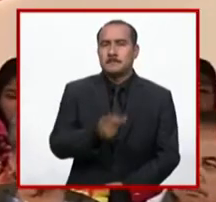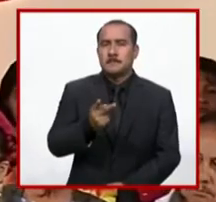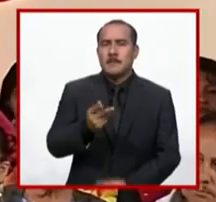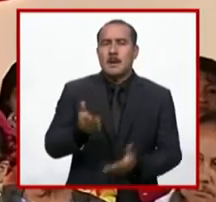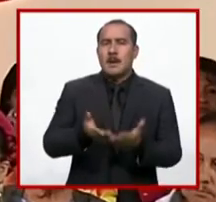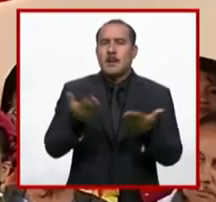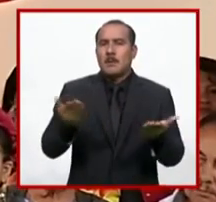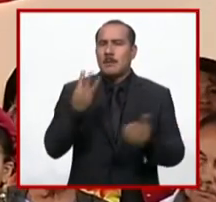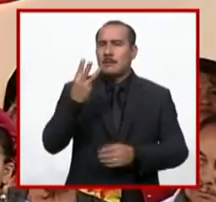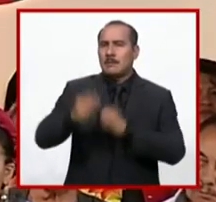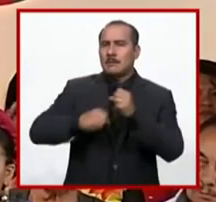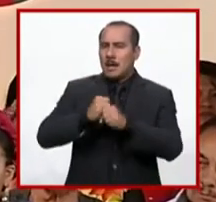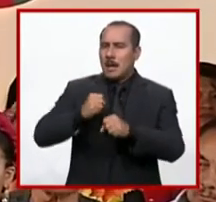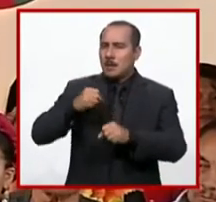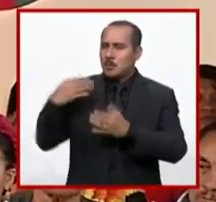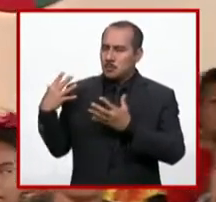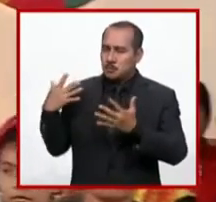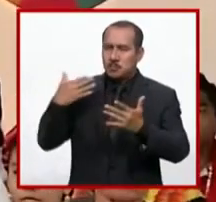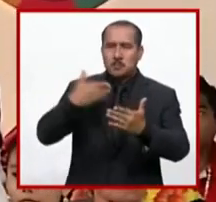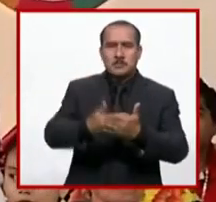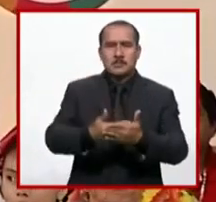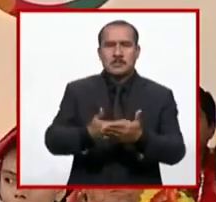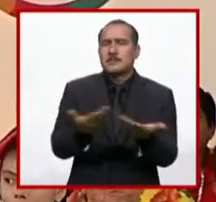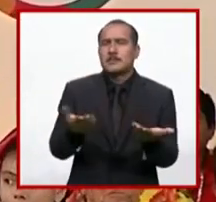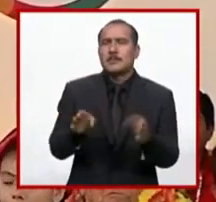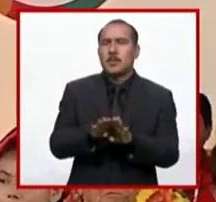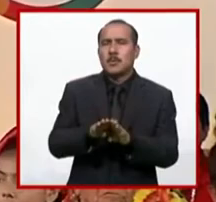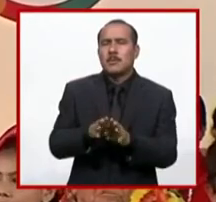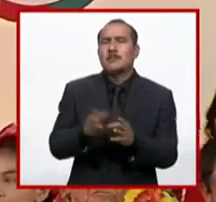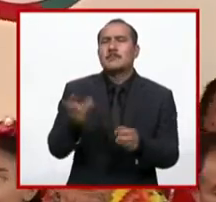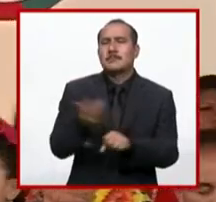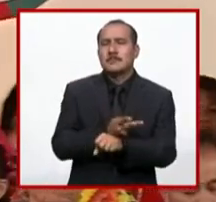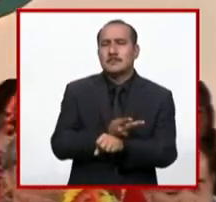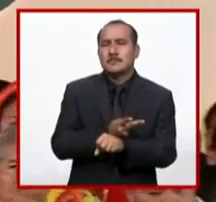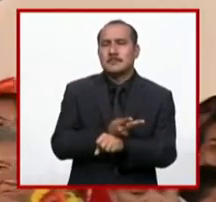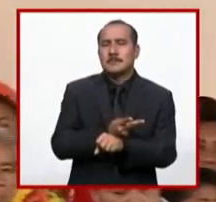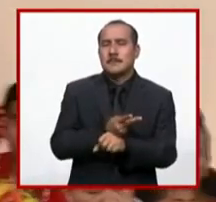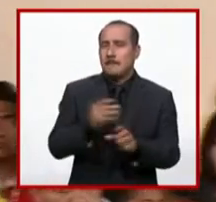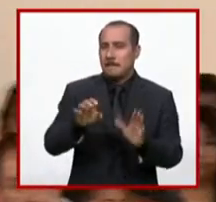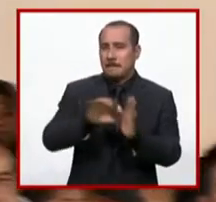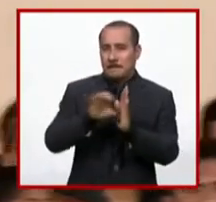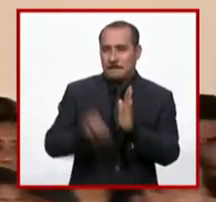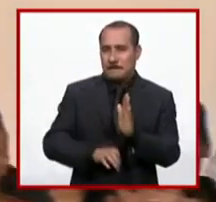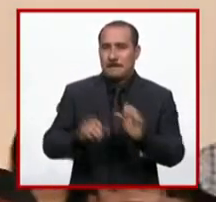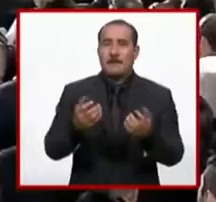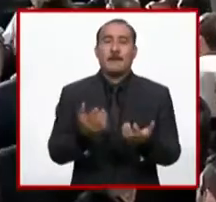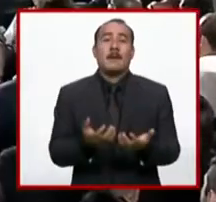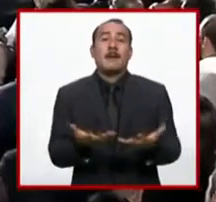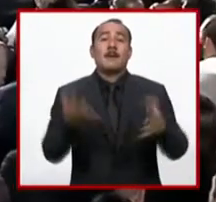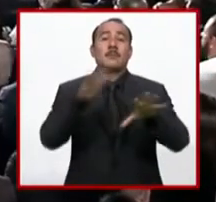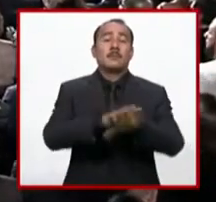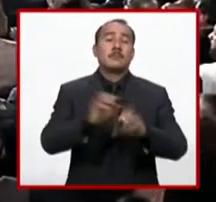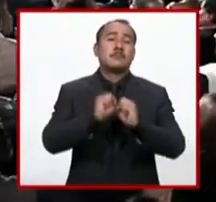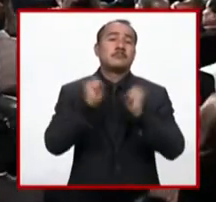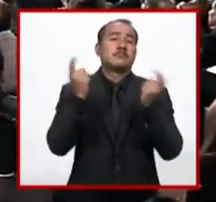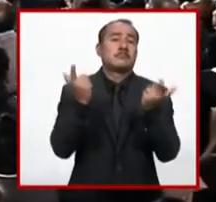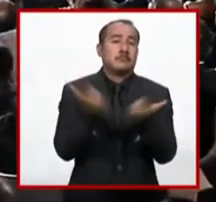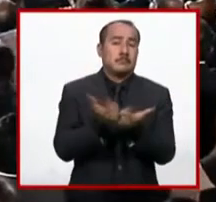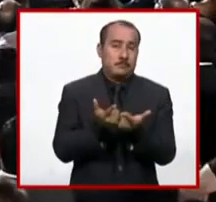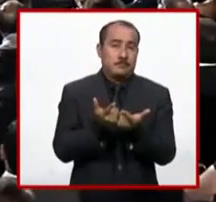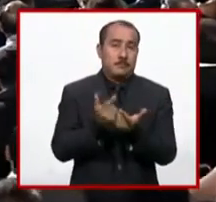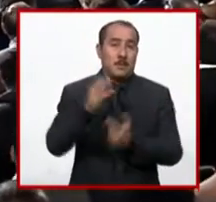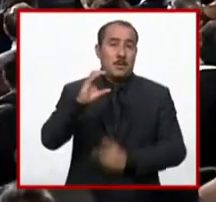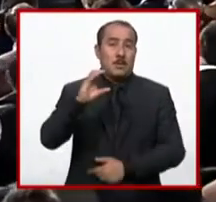llegamos aquí entonces? Y déjenme empezar por el eje de inclusión social. De acuerdo